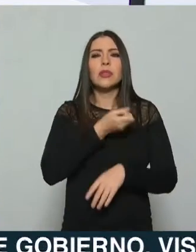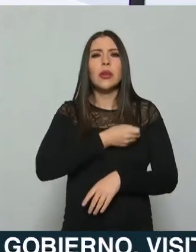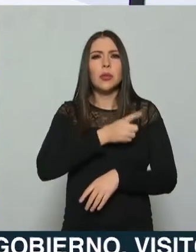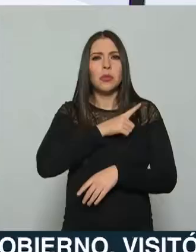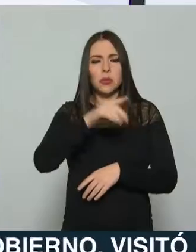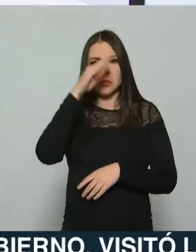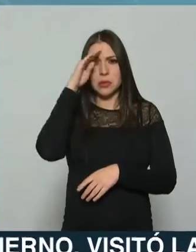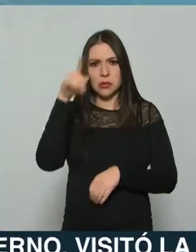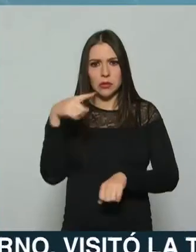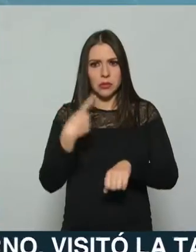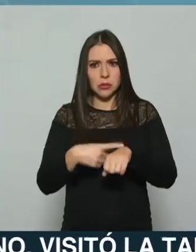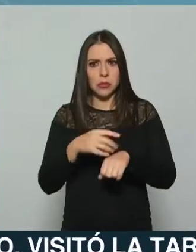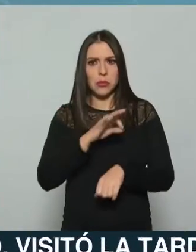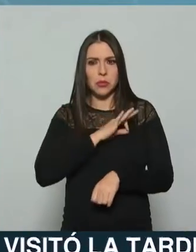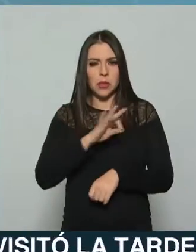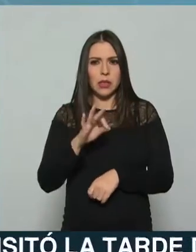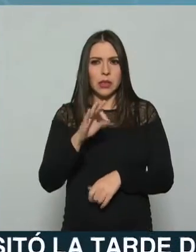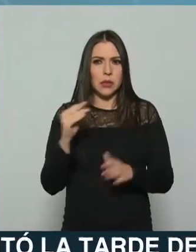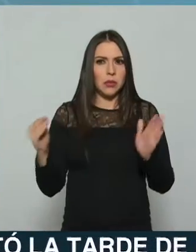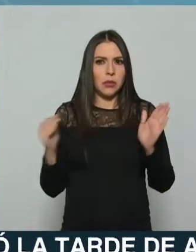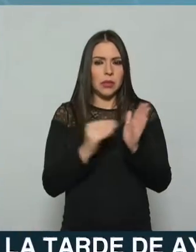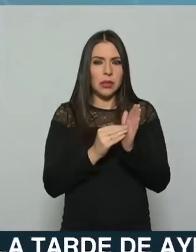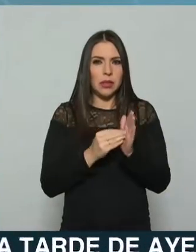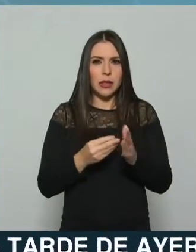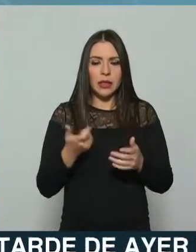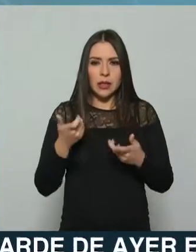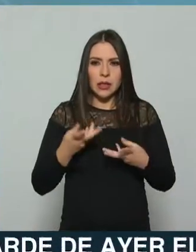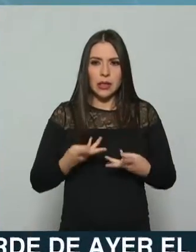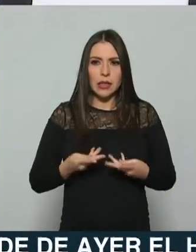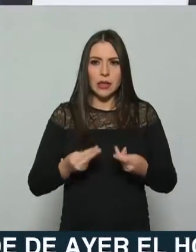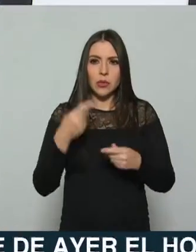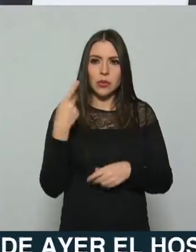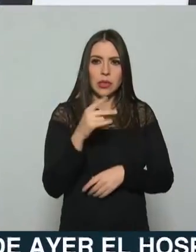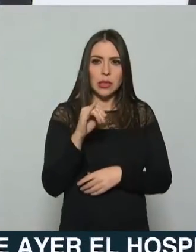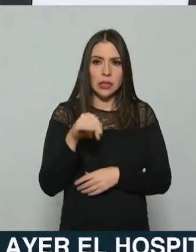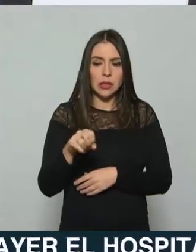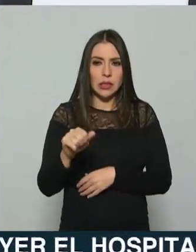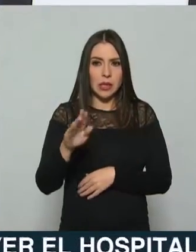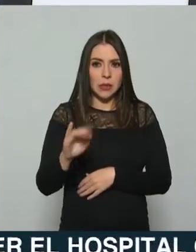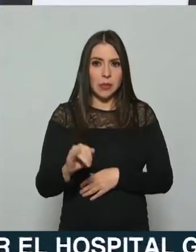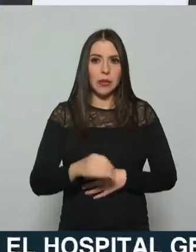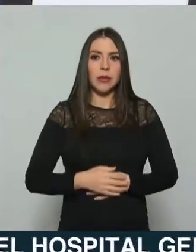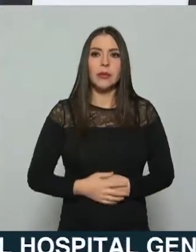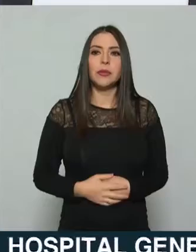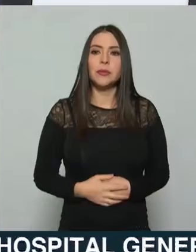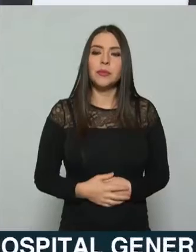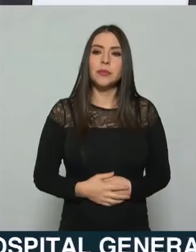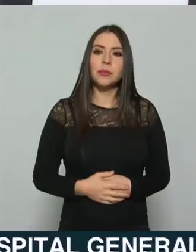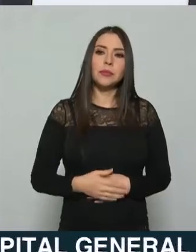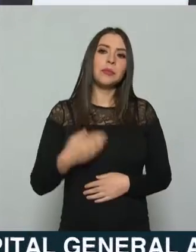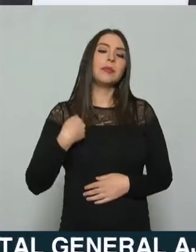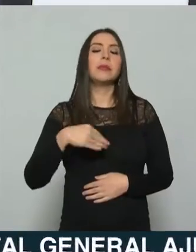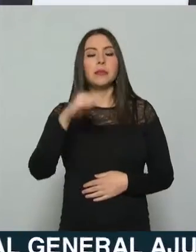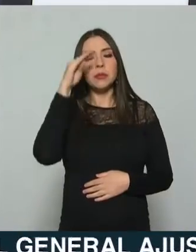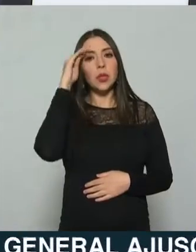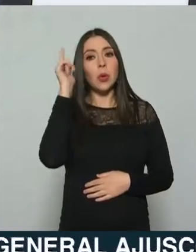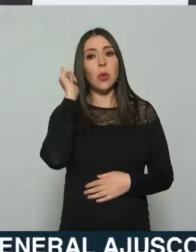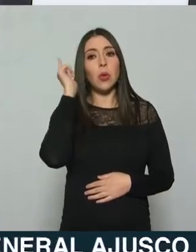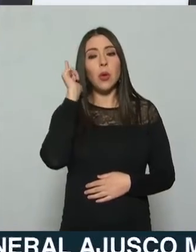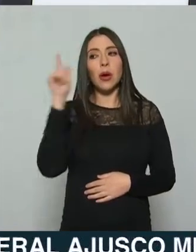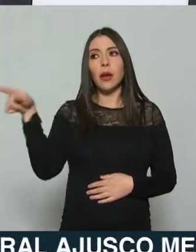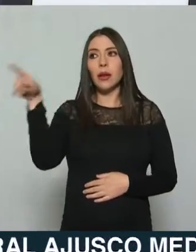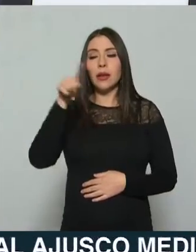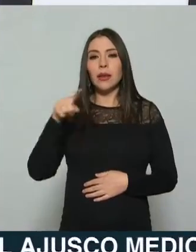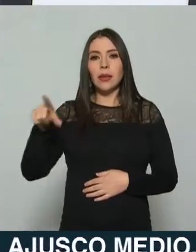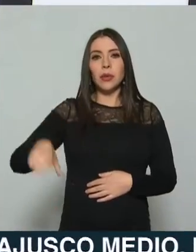¿Crees que esta enfermedad sí sea considerada dentro de los gastos catastróficos del INSABI? Definitivamente yo le apuesto a que sea positiva la respuesta. Okay. O